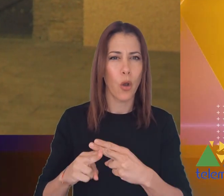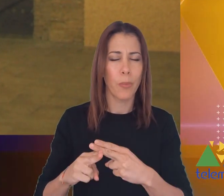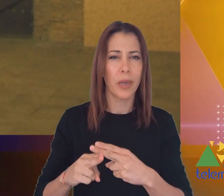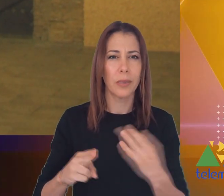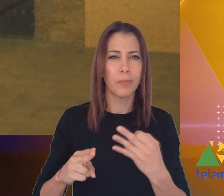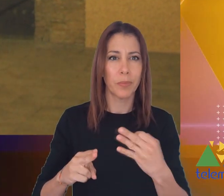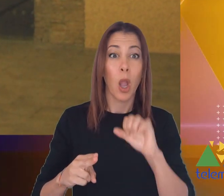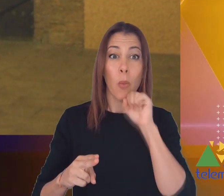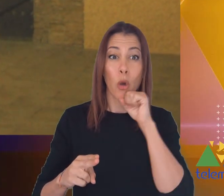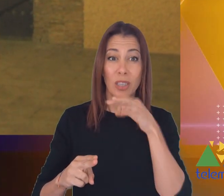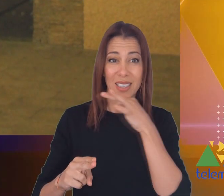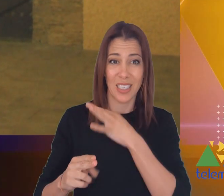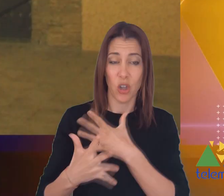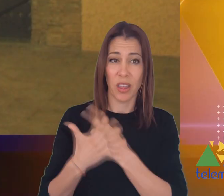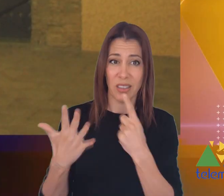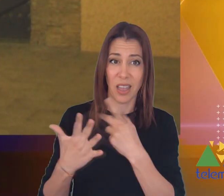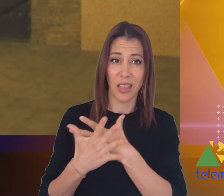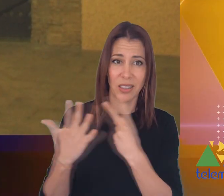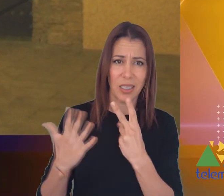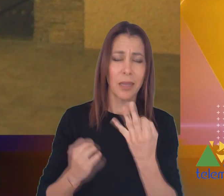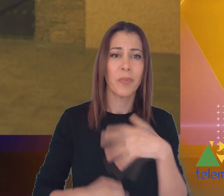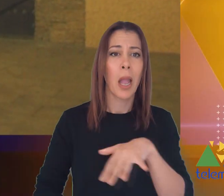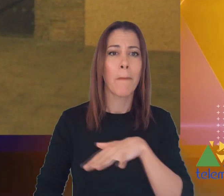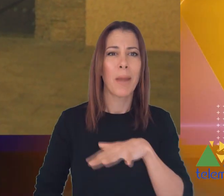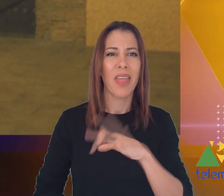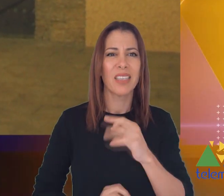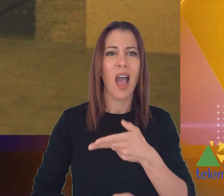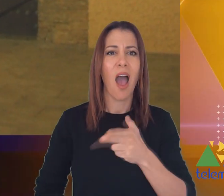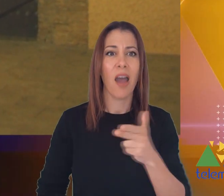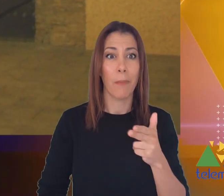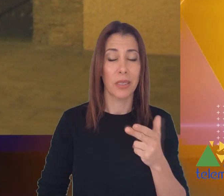en el Motril del siglo XVI y XVII la Plaza de Armas.